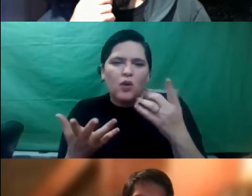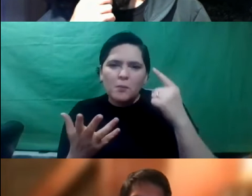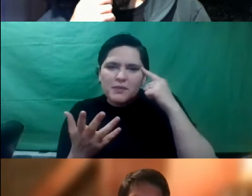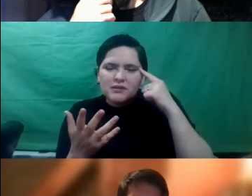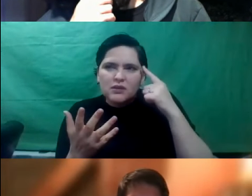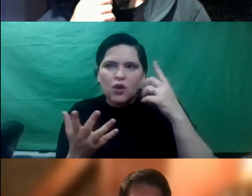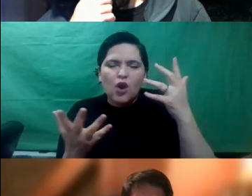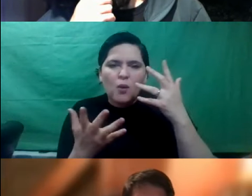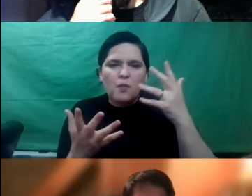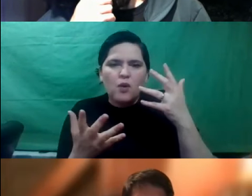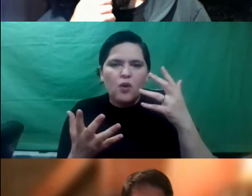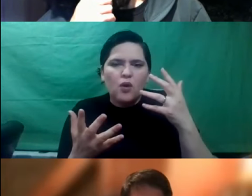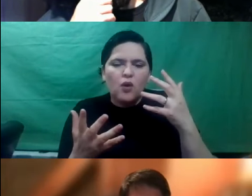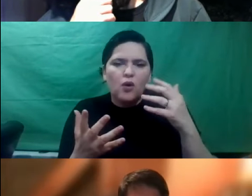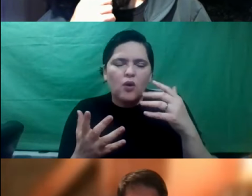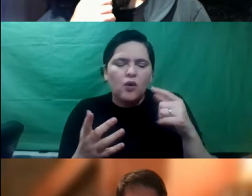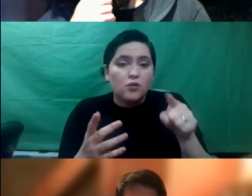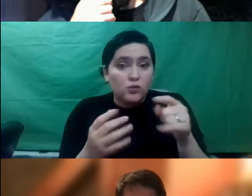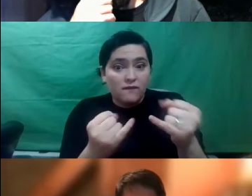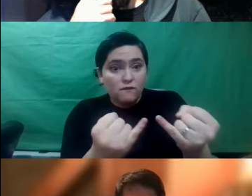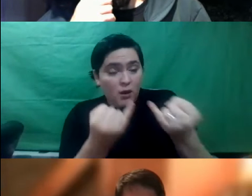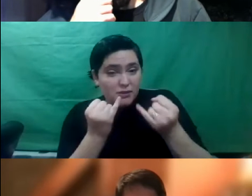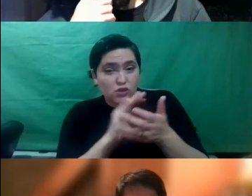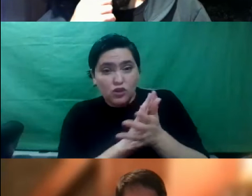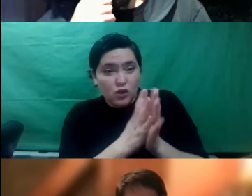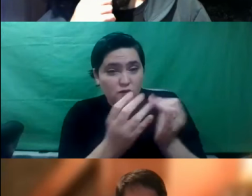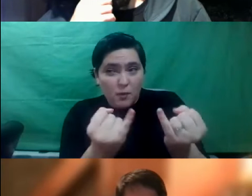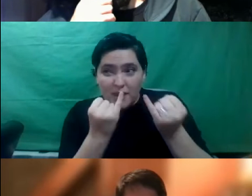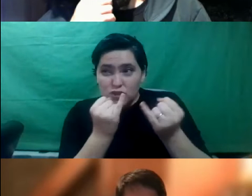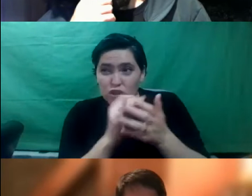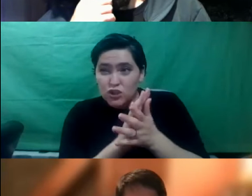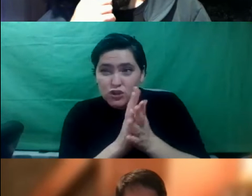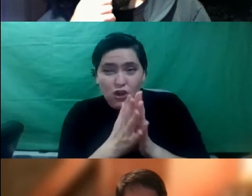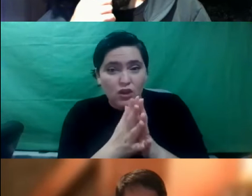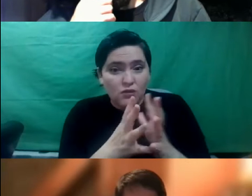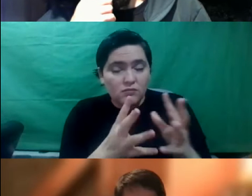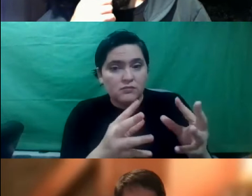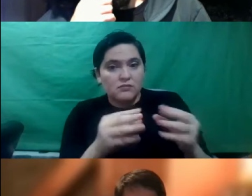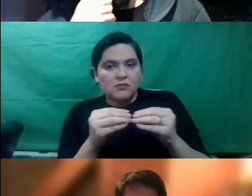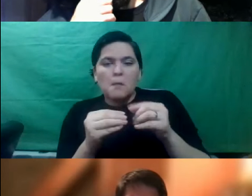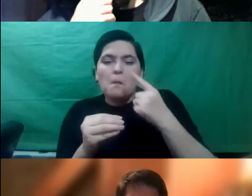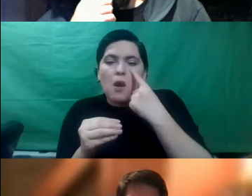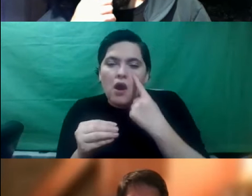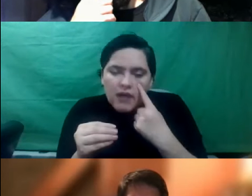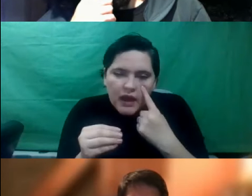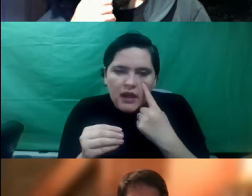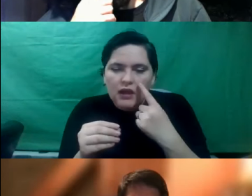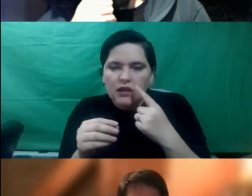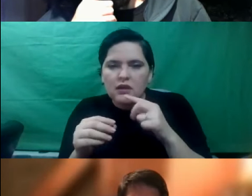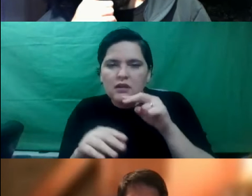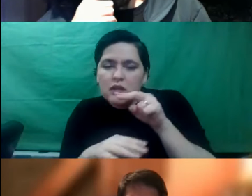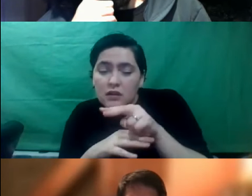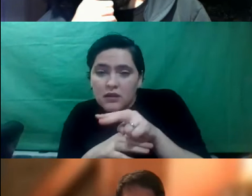approach multiescala, es decir, utilizar toda esta información que tú capturaste acá, primero para hacer simulaciones en vivo o